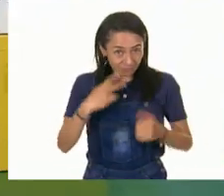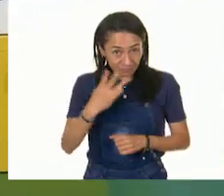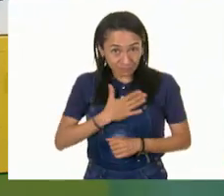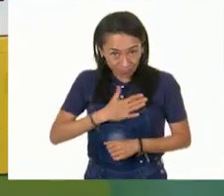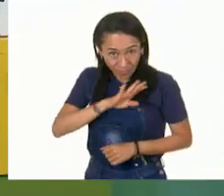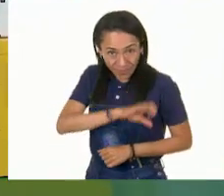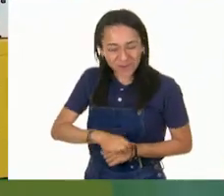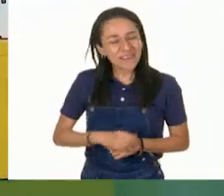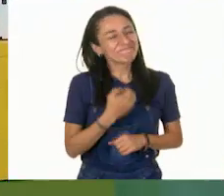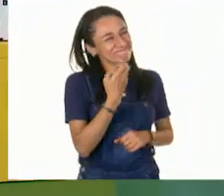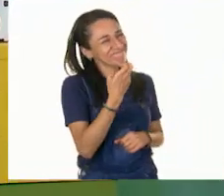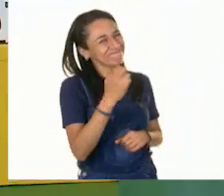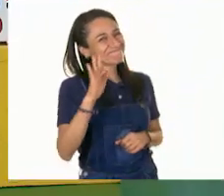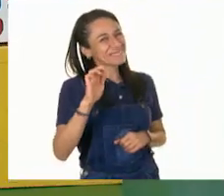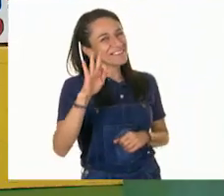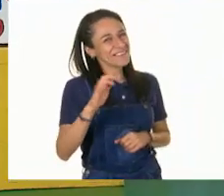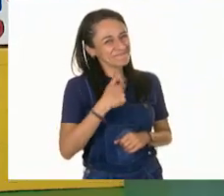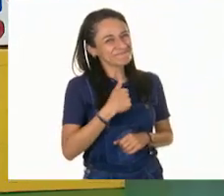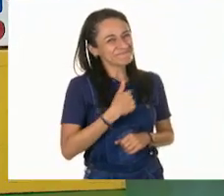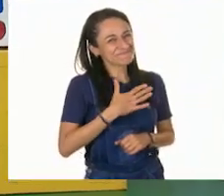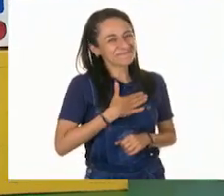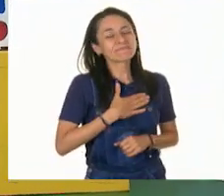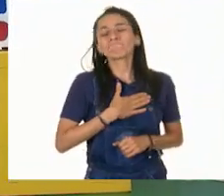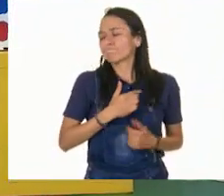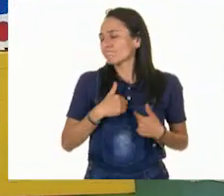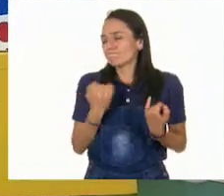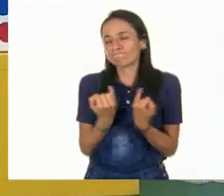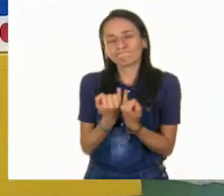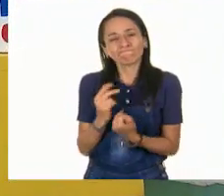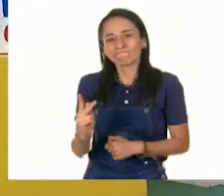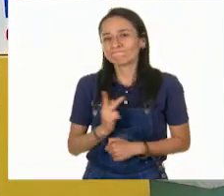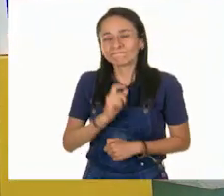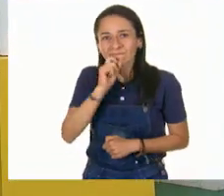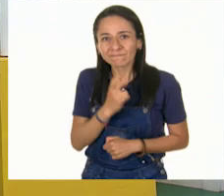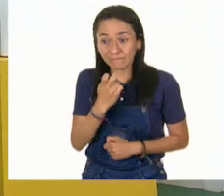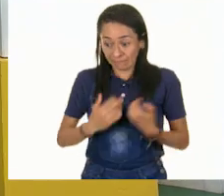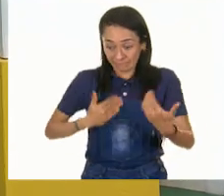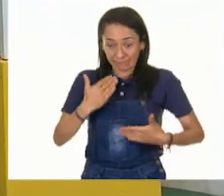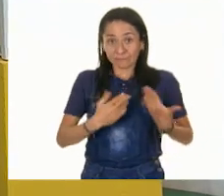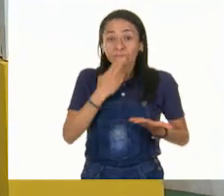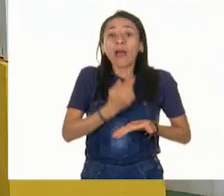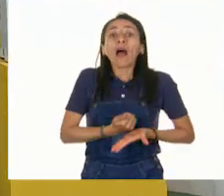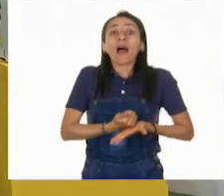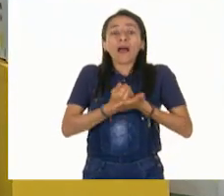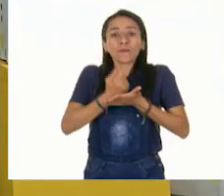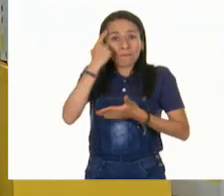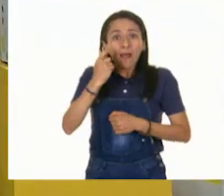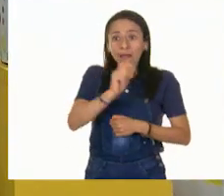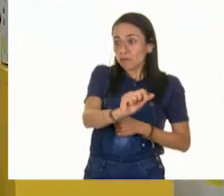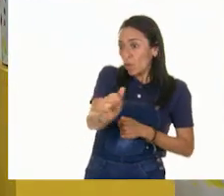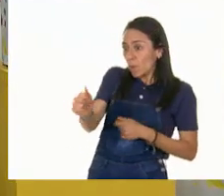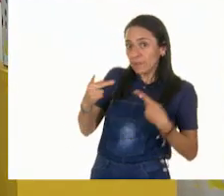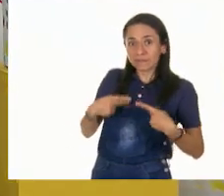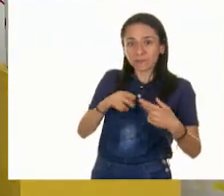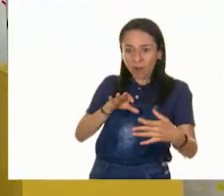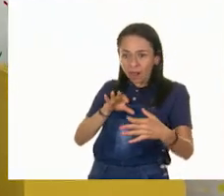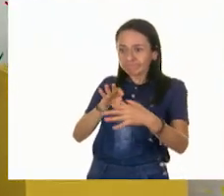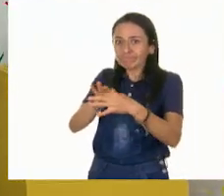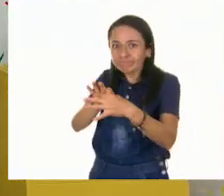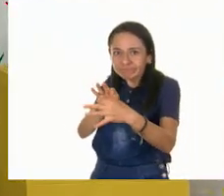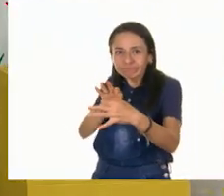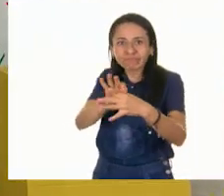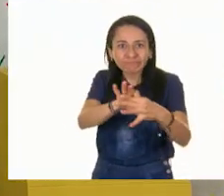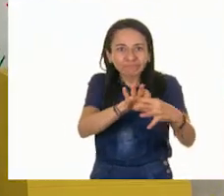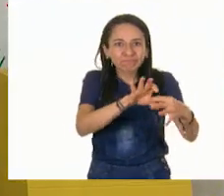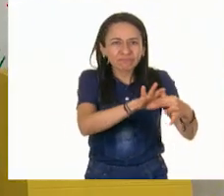mía. Y es que la alegría nos sirve para crear vínculos con otras personas, con las personas que nos rodean. Y veo que